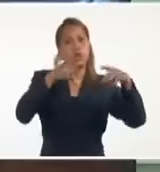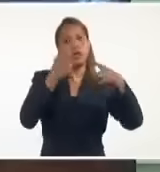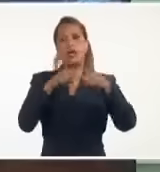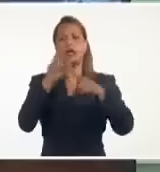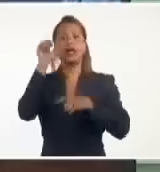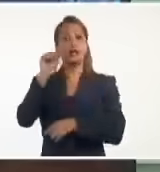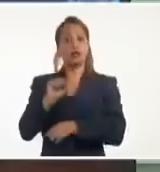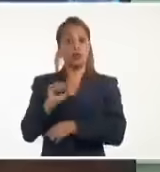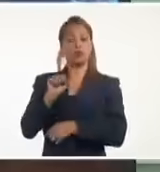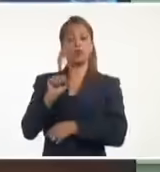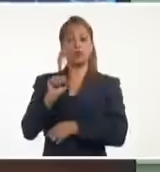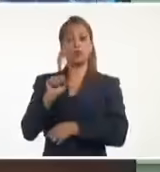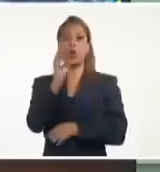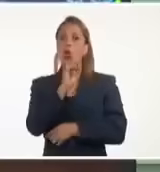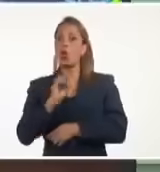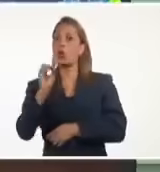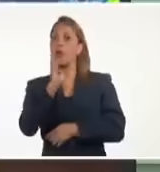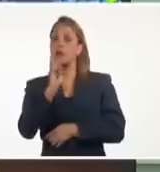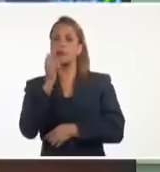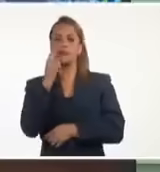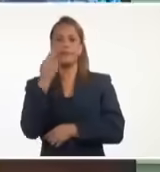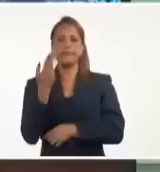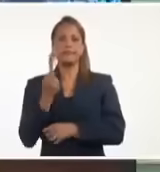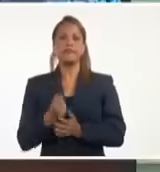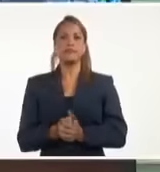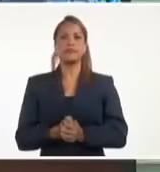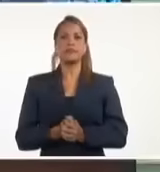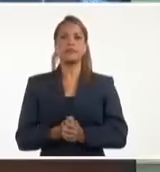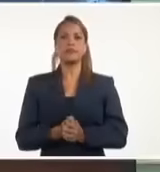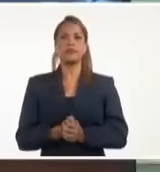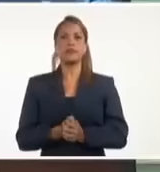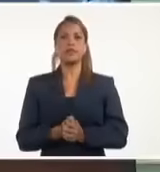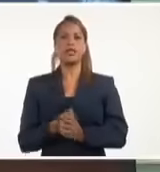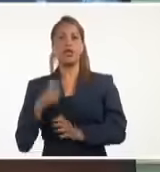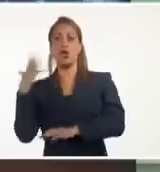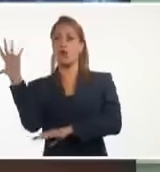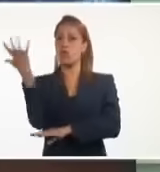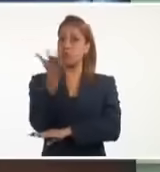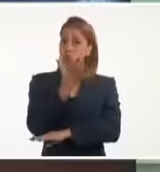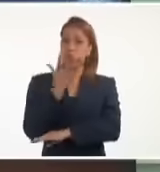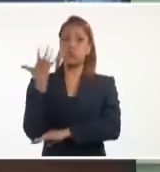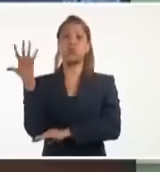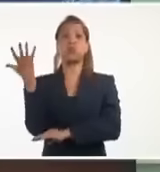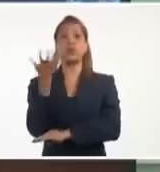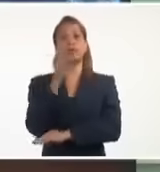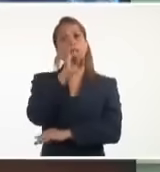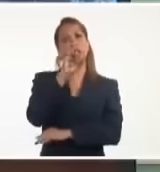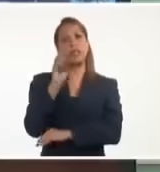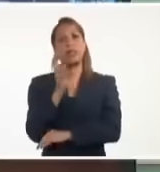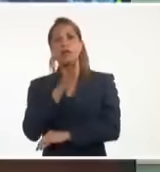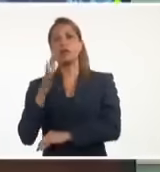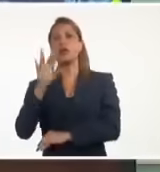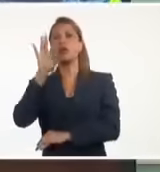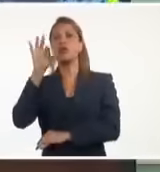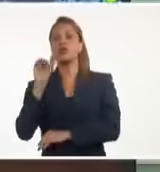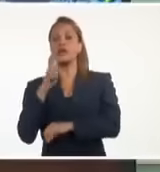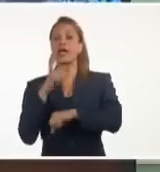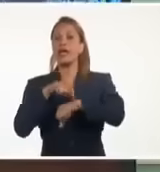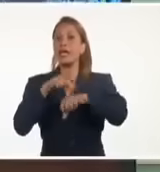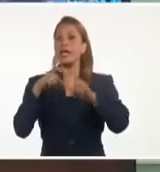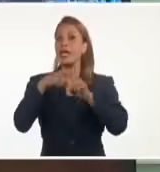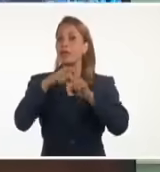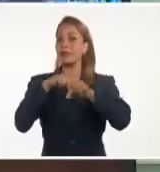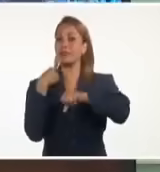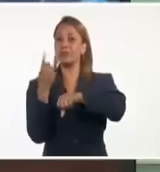orientales, porque ya se han registrado rachas de viento fuertes, 60, 80 kilómetros por hora,